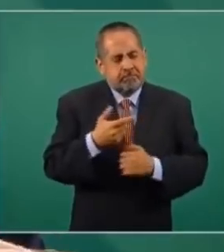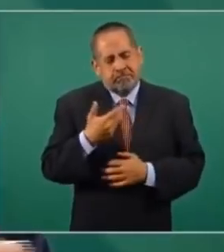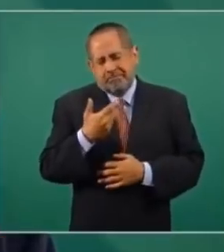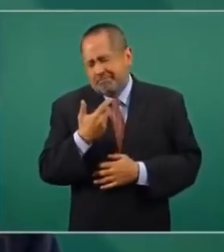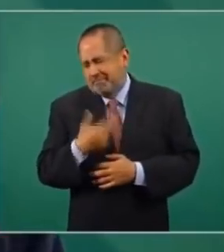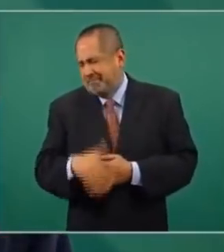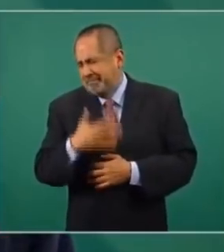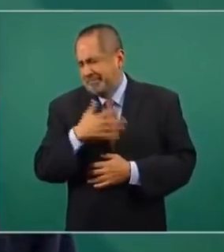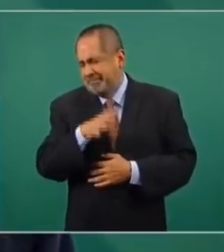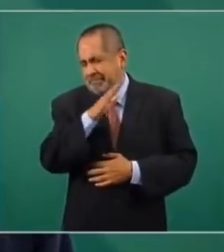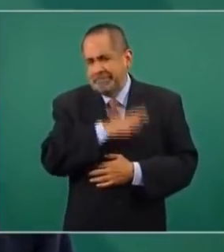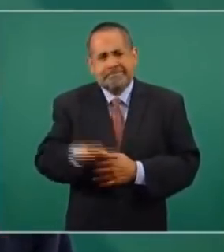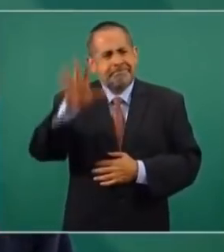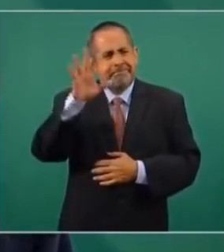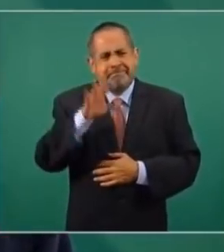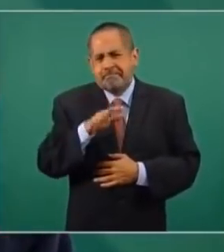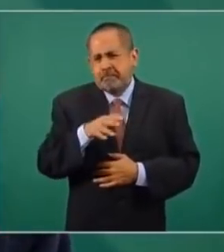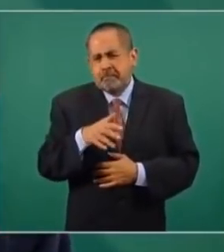algo excepcional,